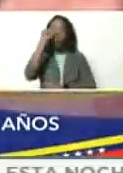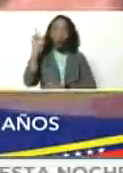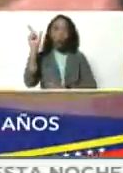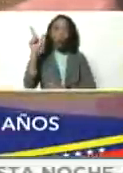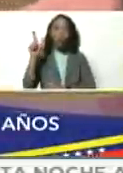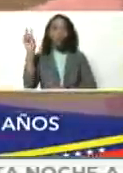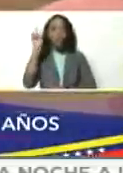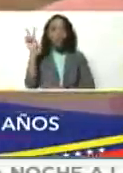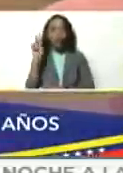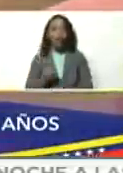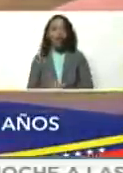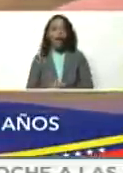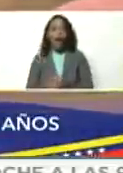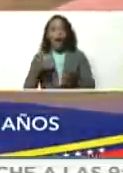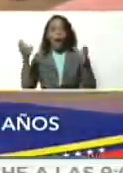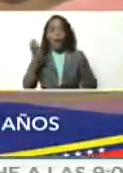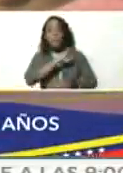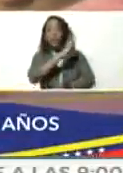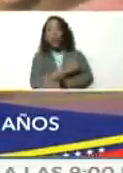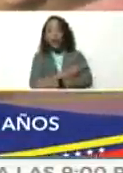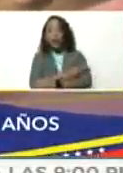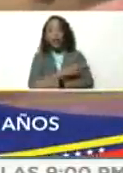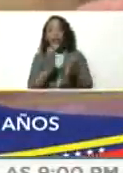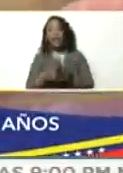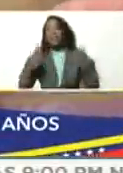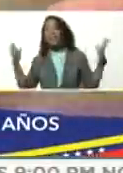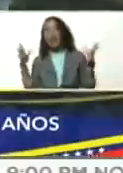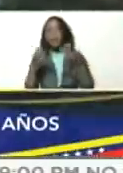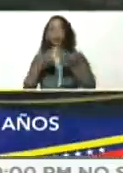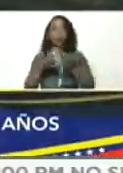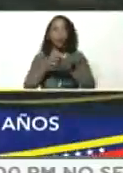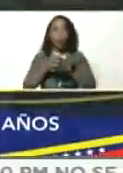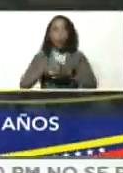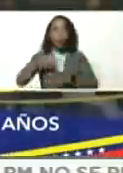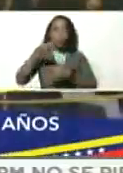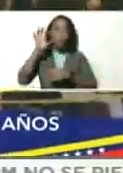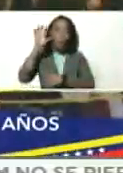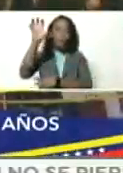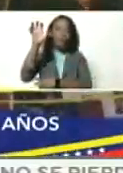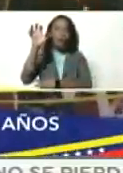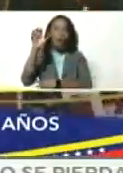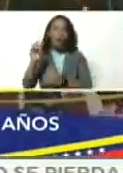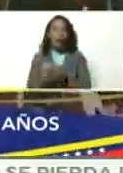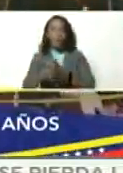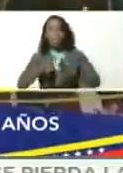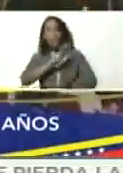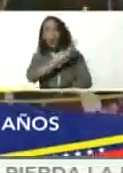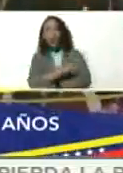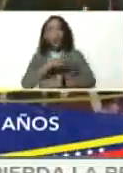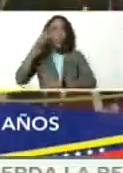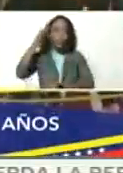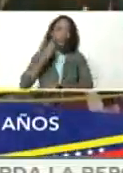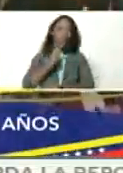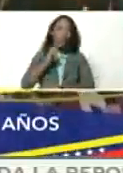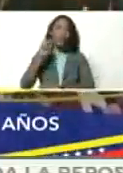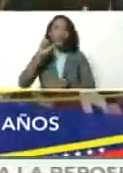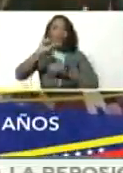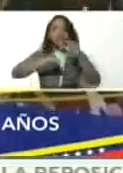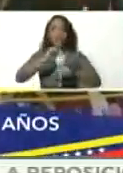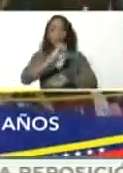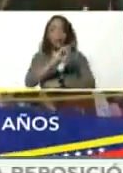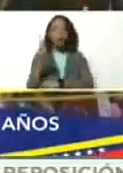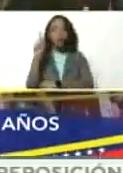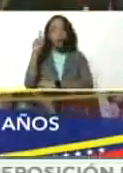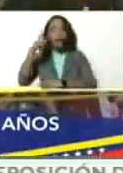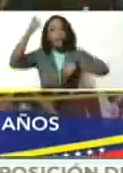Venezuela, el poder del gran polo patriótico, el poder del bolivarianismo del siglo XXI, que no es otra cosa que el